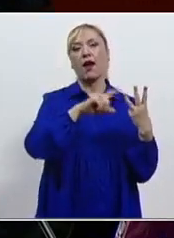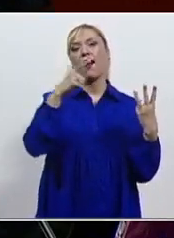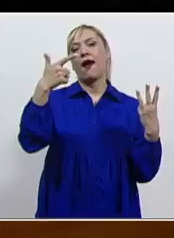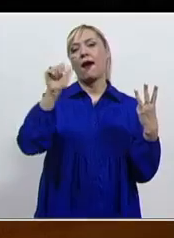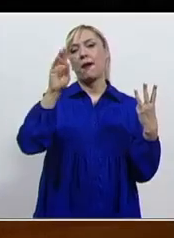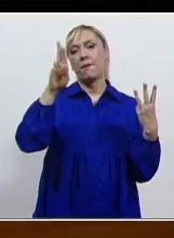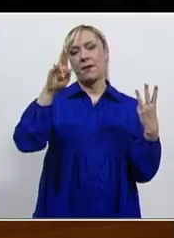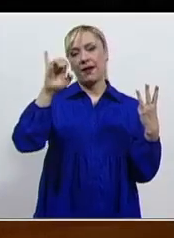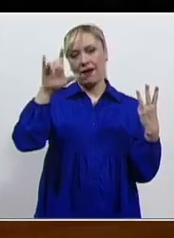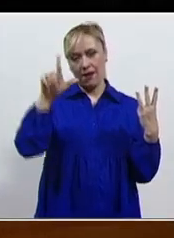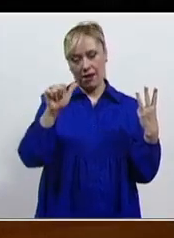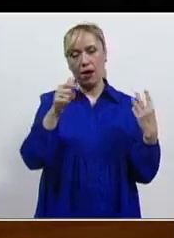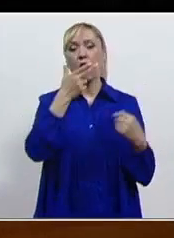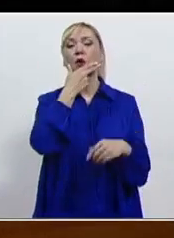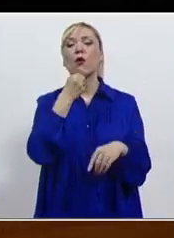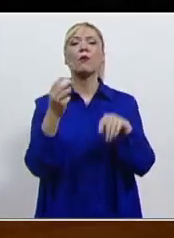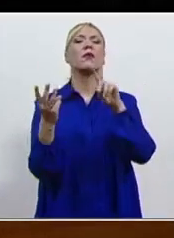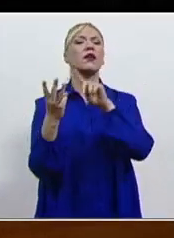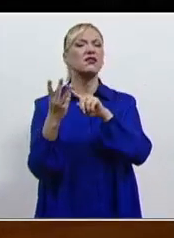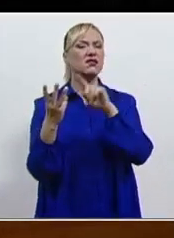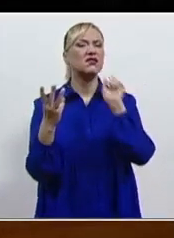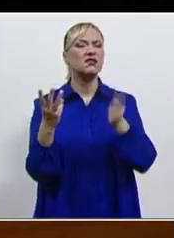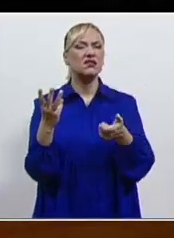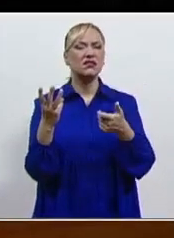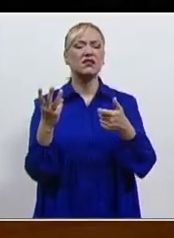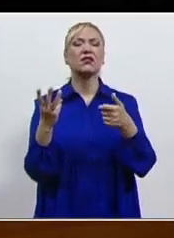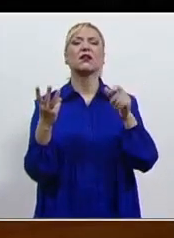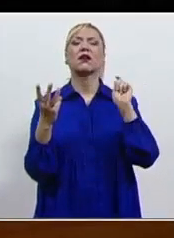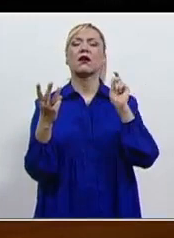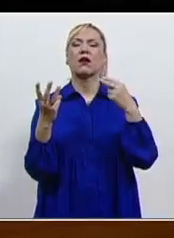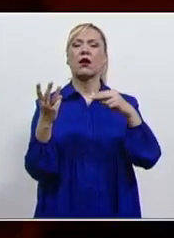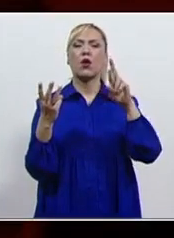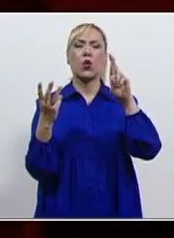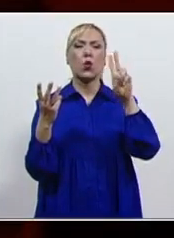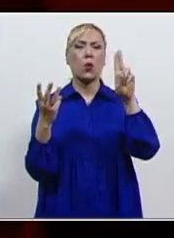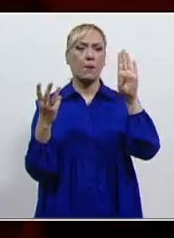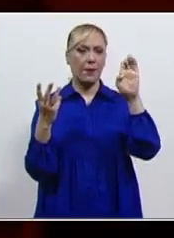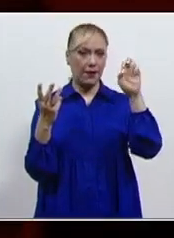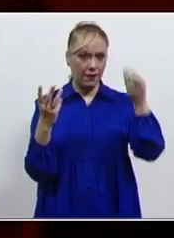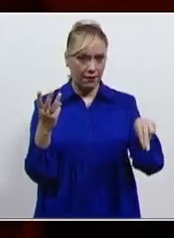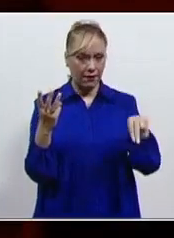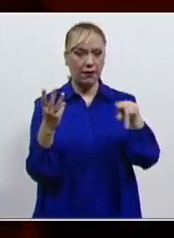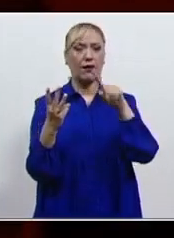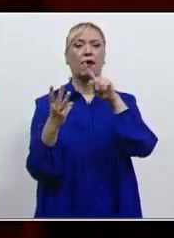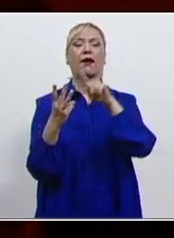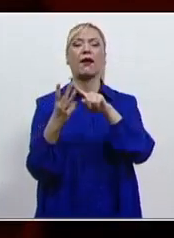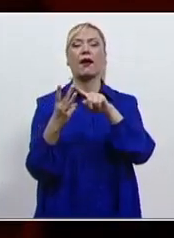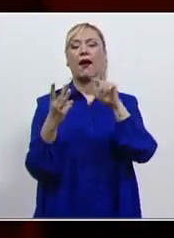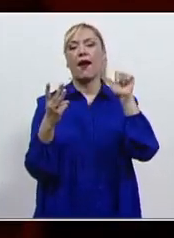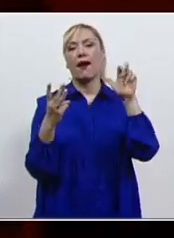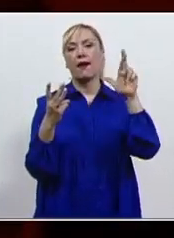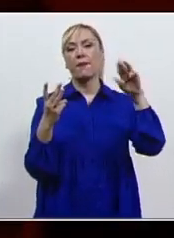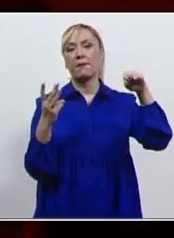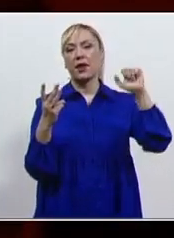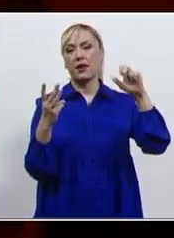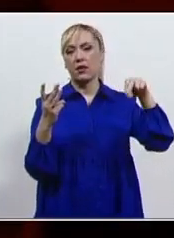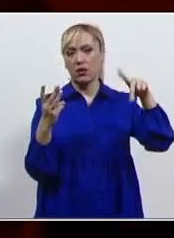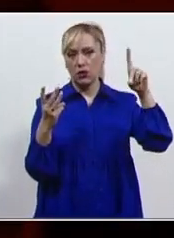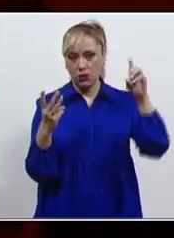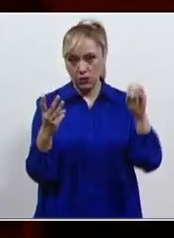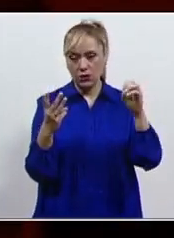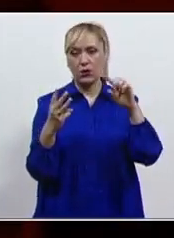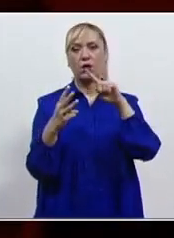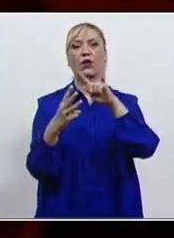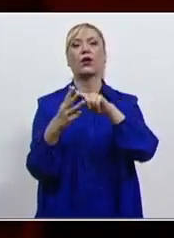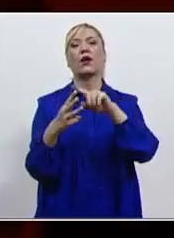Gabriela. La terna de hombres está integrada por Lara Patrón Rubén Jesús, Maitret Hernández Armando Ismael y Sandoval